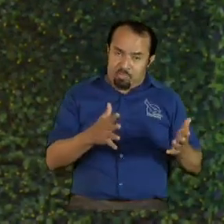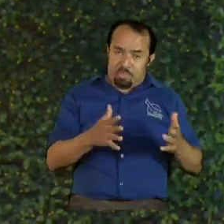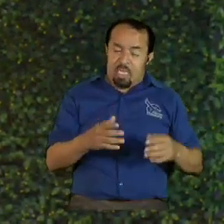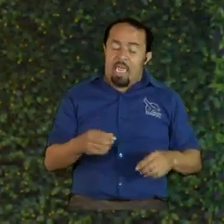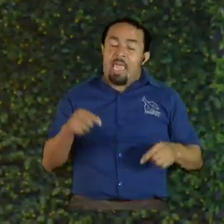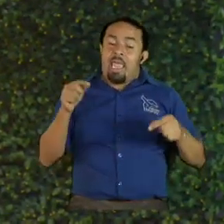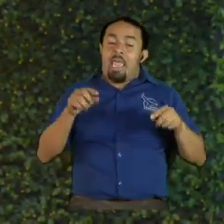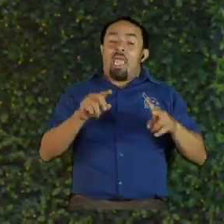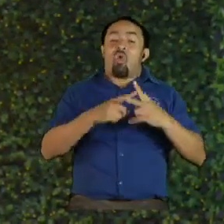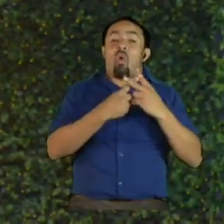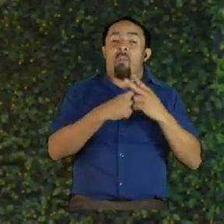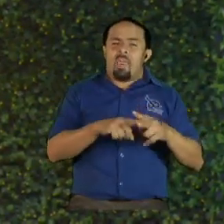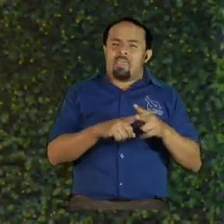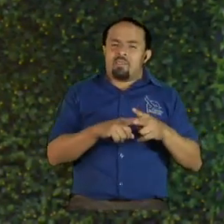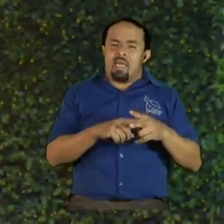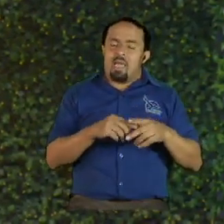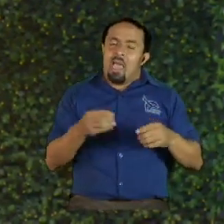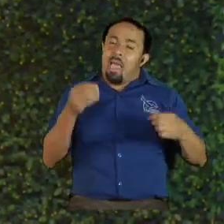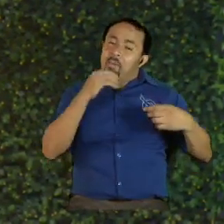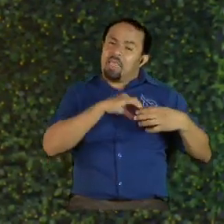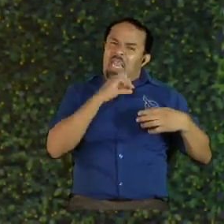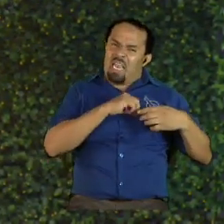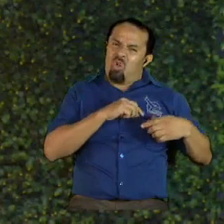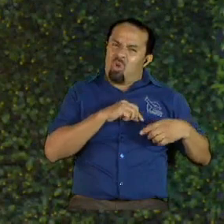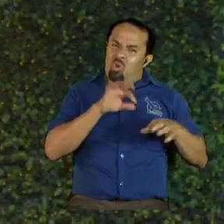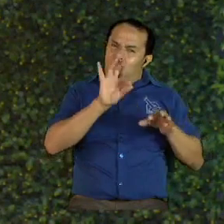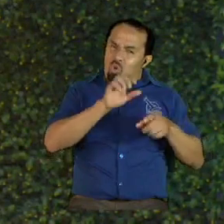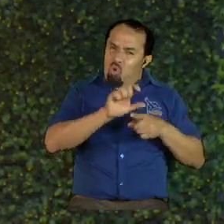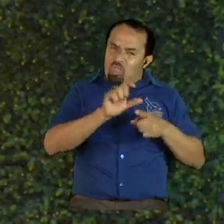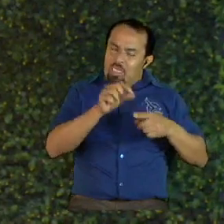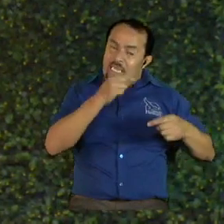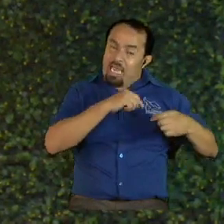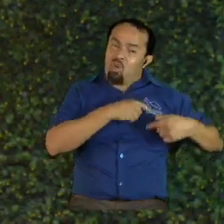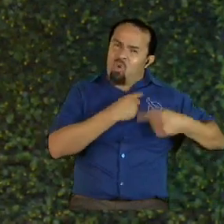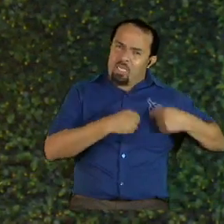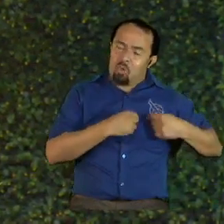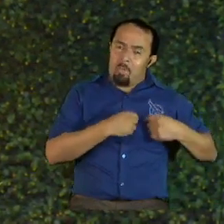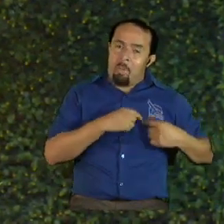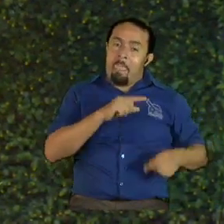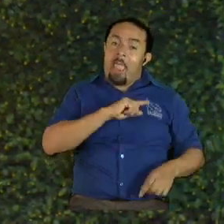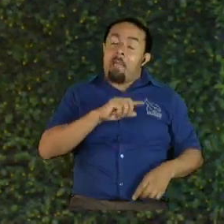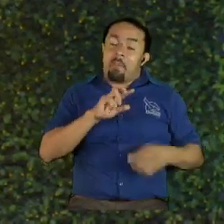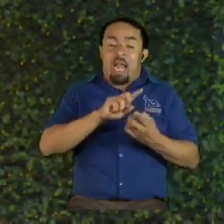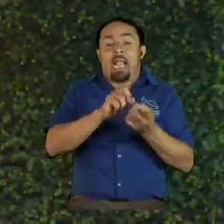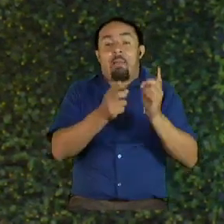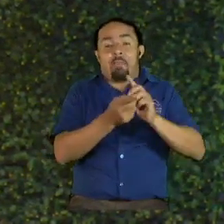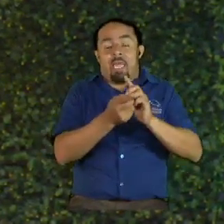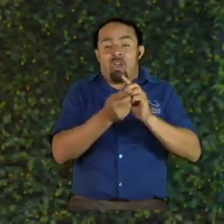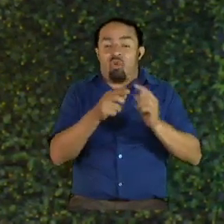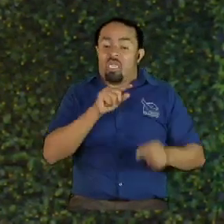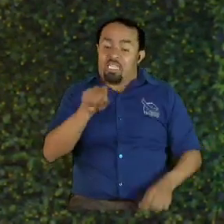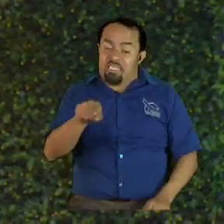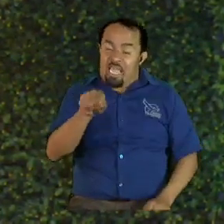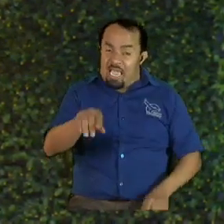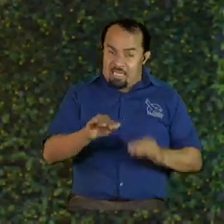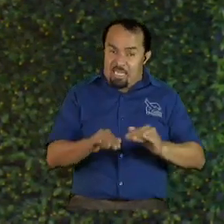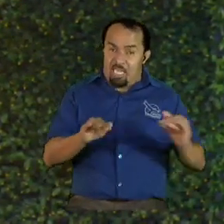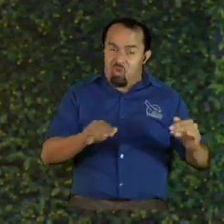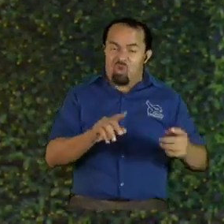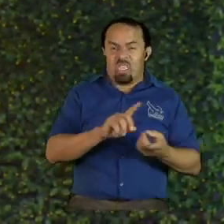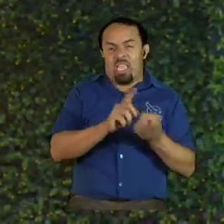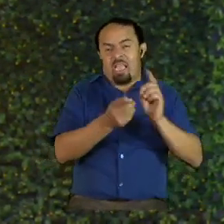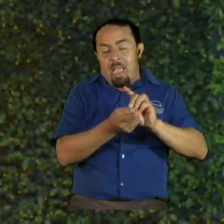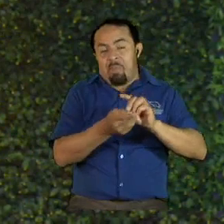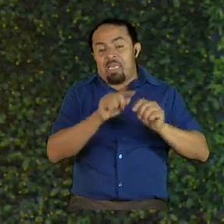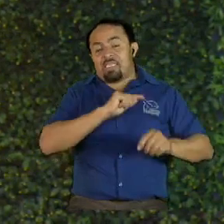como como un absoluto, porque hay gente que no entra en ese paquete. Por ejemplo, Juan el Bautista. Juan el Bautista, no